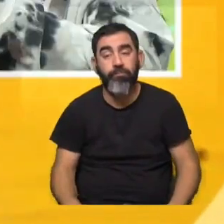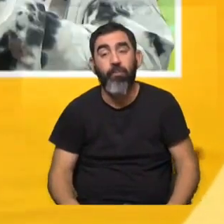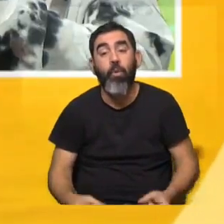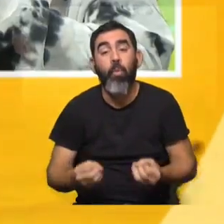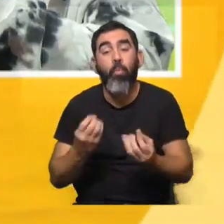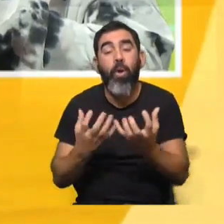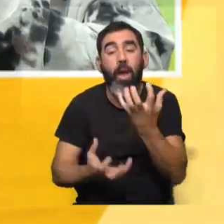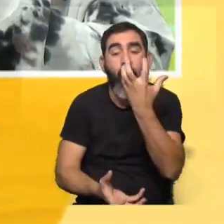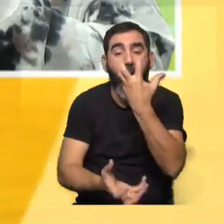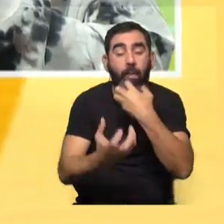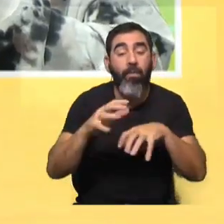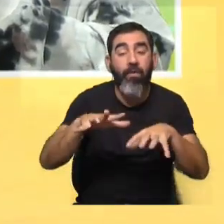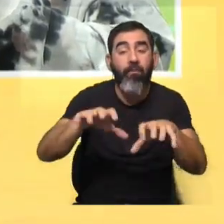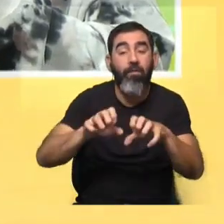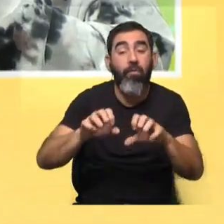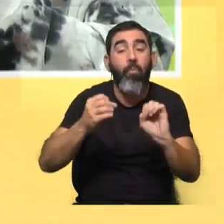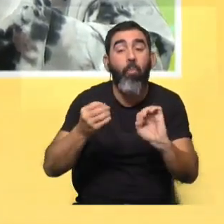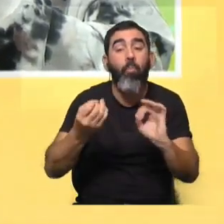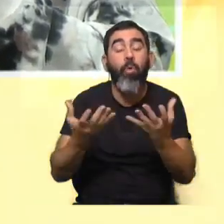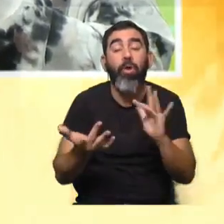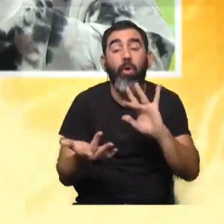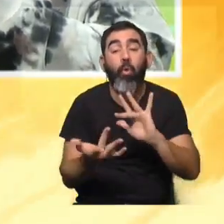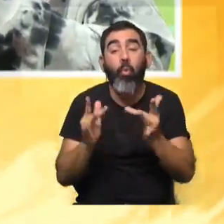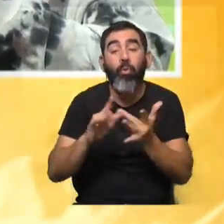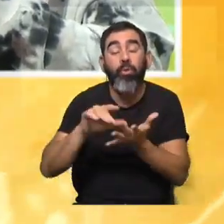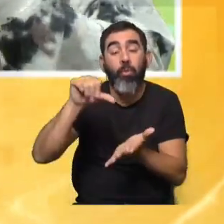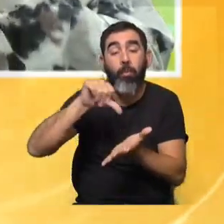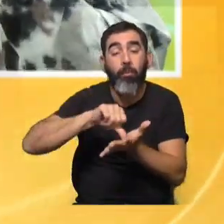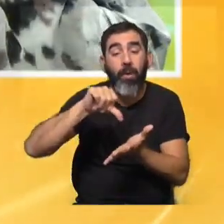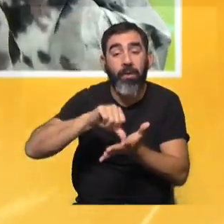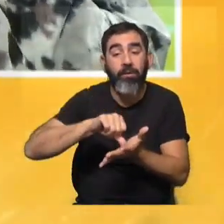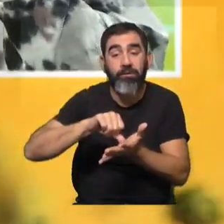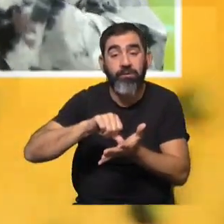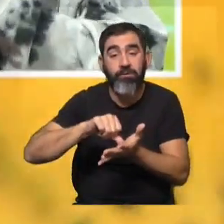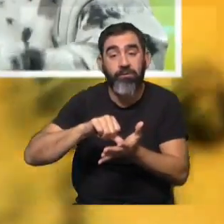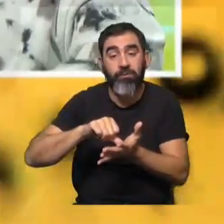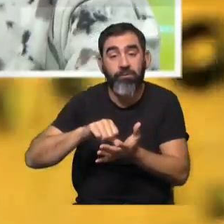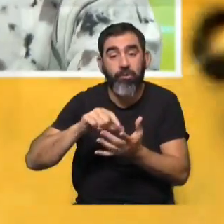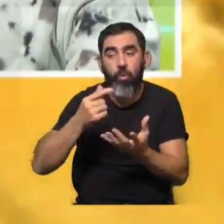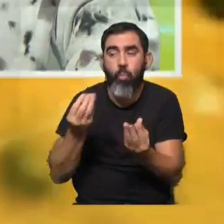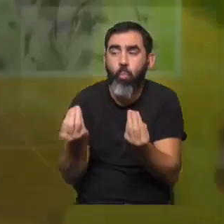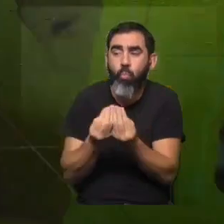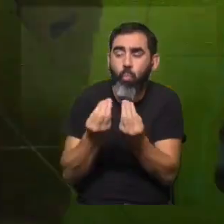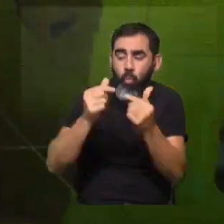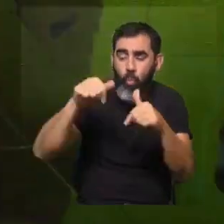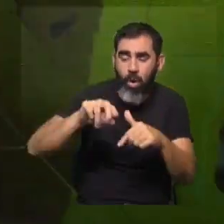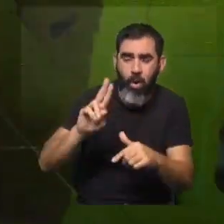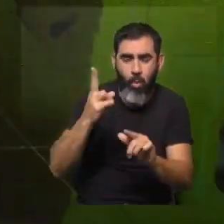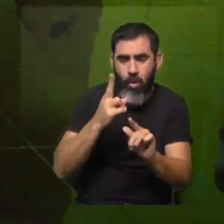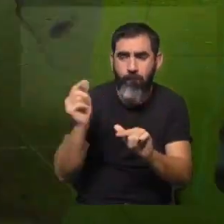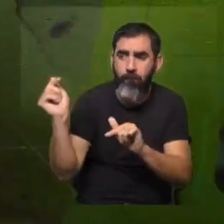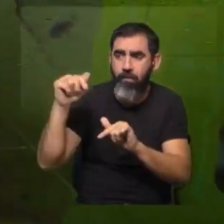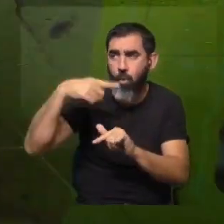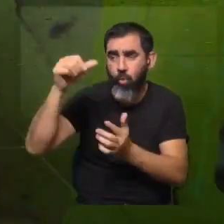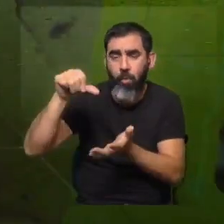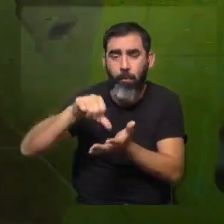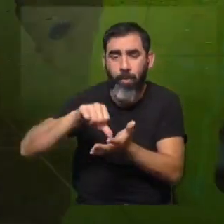nuestro territorio por la conectividad Claro. que tenemos con los otros países. Llegan individuos, no es que haya una gran población Claro. establecida en el país, eso seguro que no.